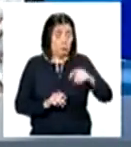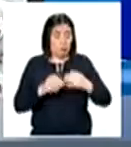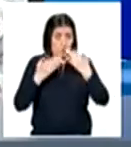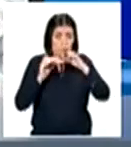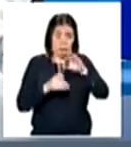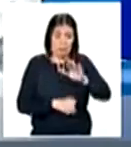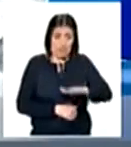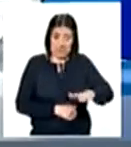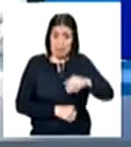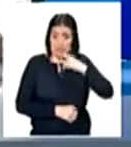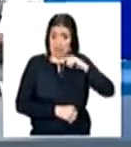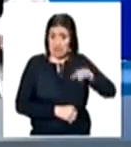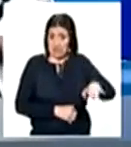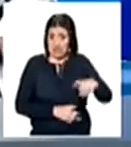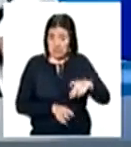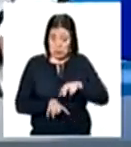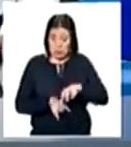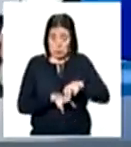niña skater que es la nota que sigue a continuación.